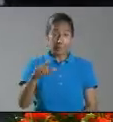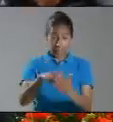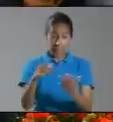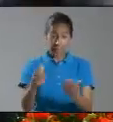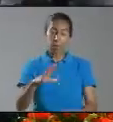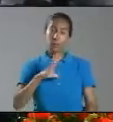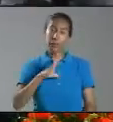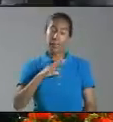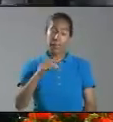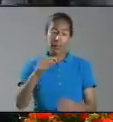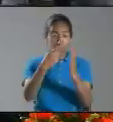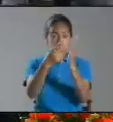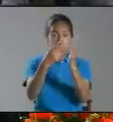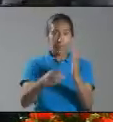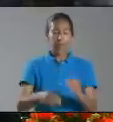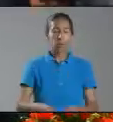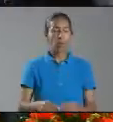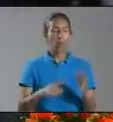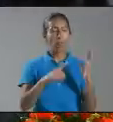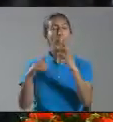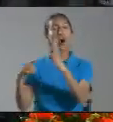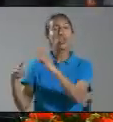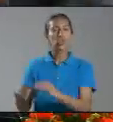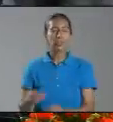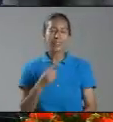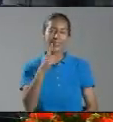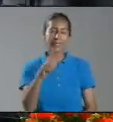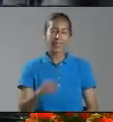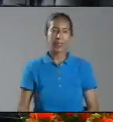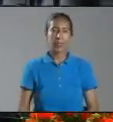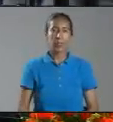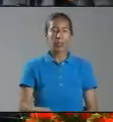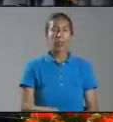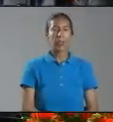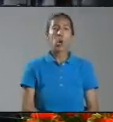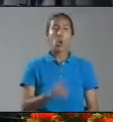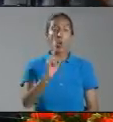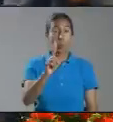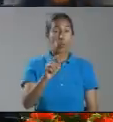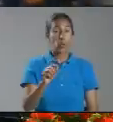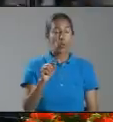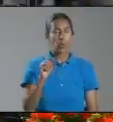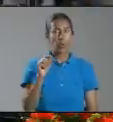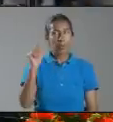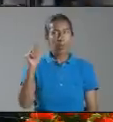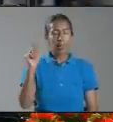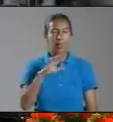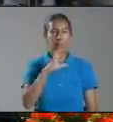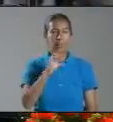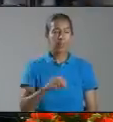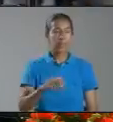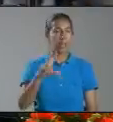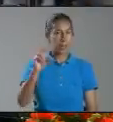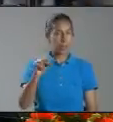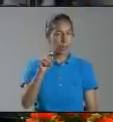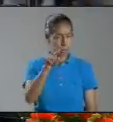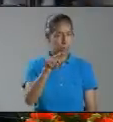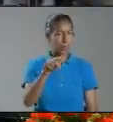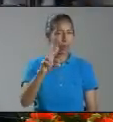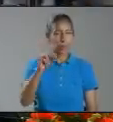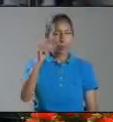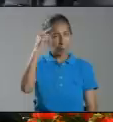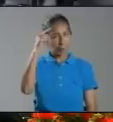¿verdad? Pero uno de ellos, que creo que no es el que usted está pensando, dice unas